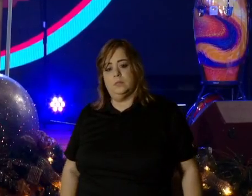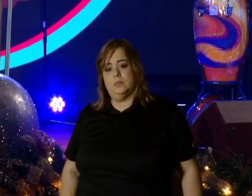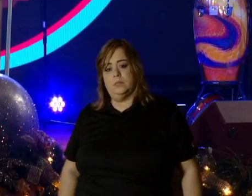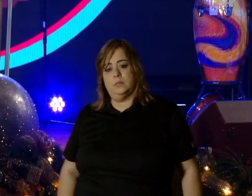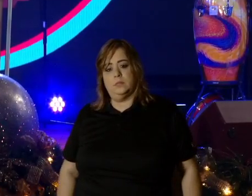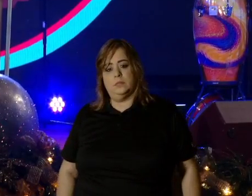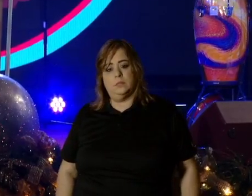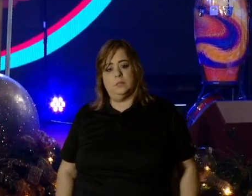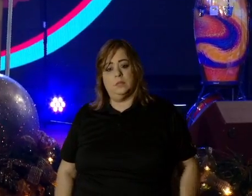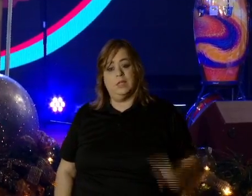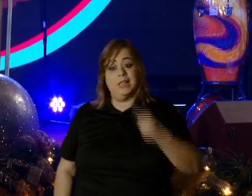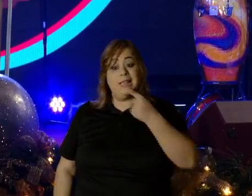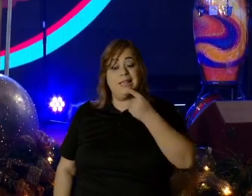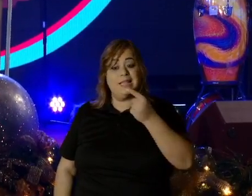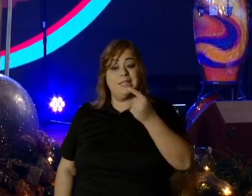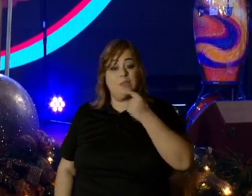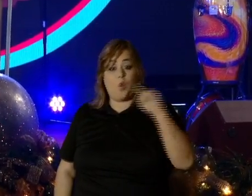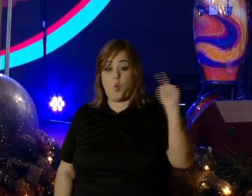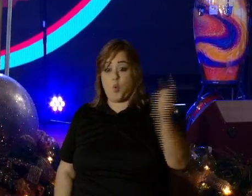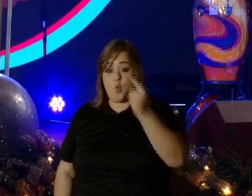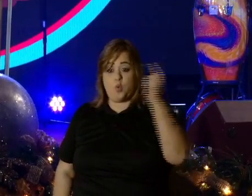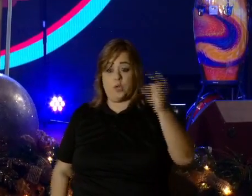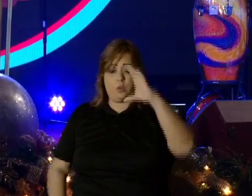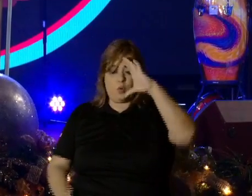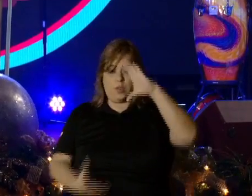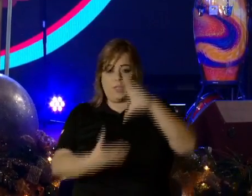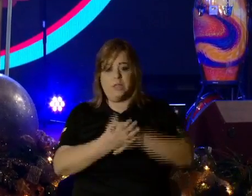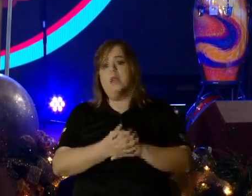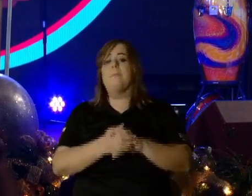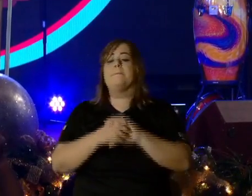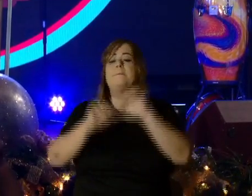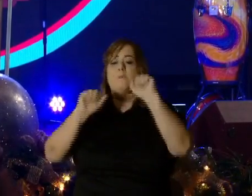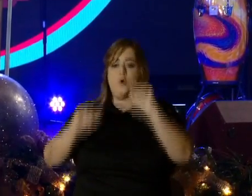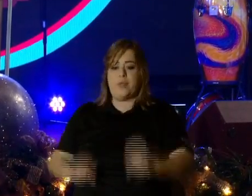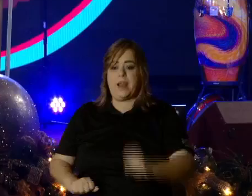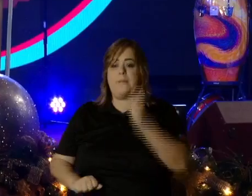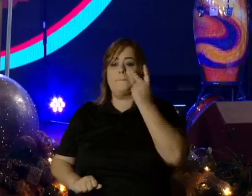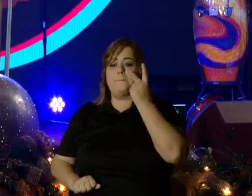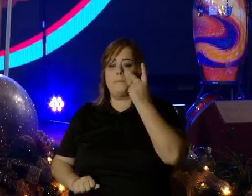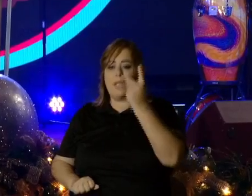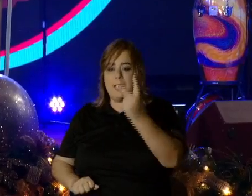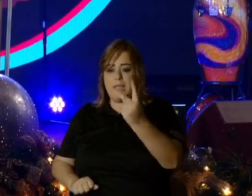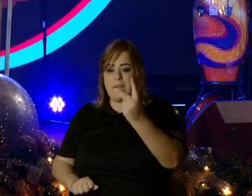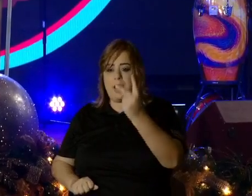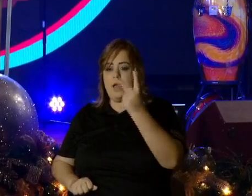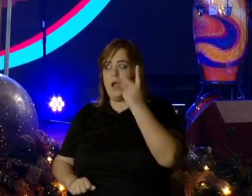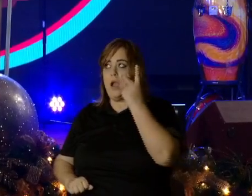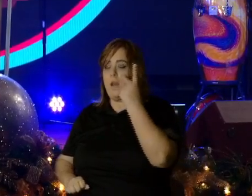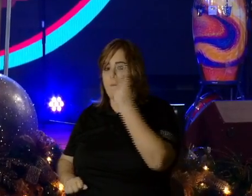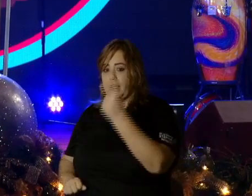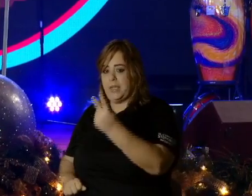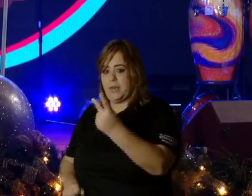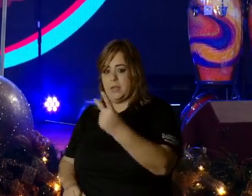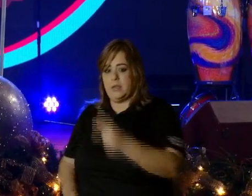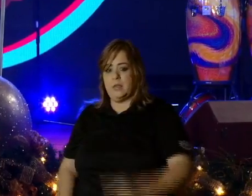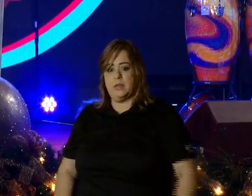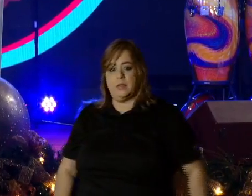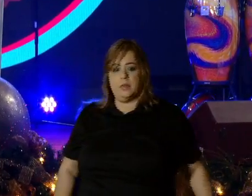No te he dicho que si crees, verás, verás.